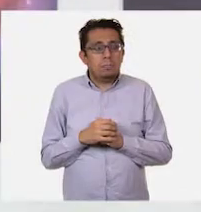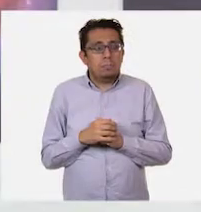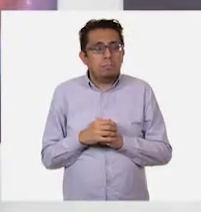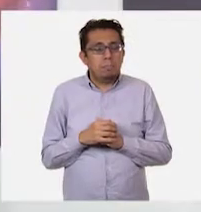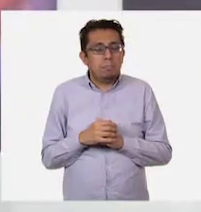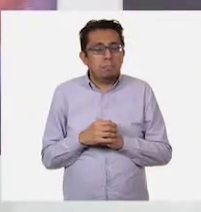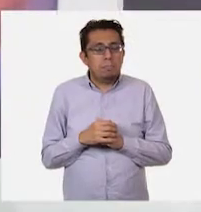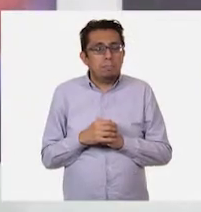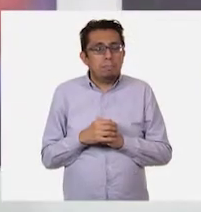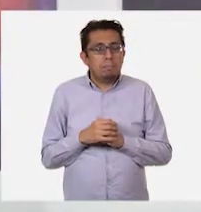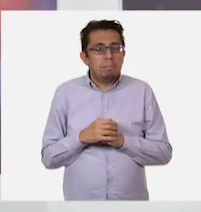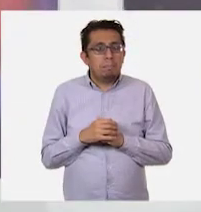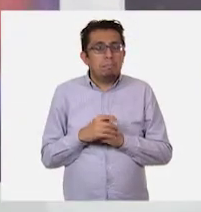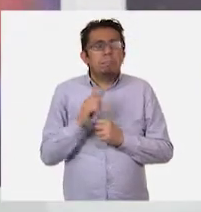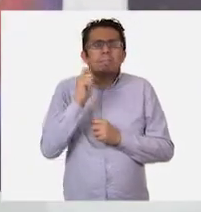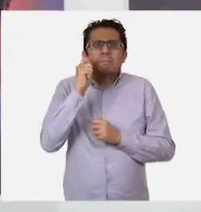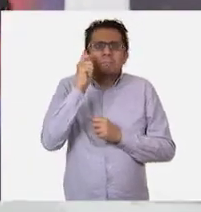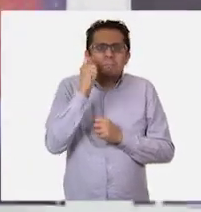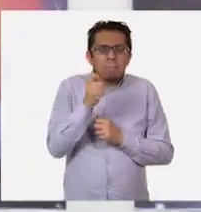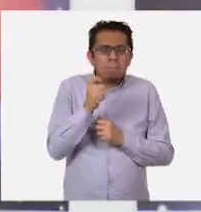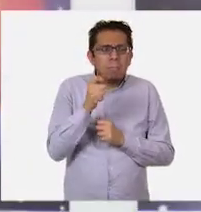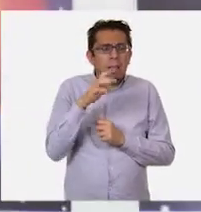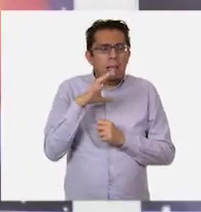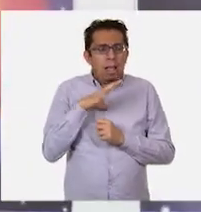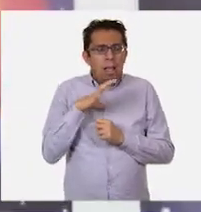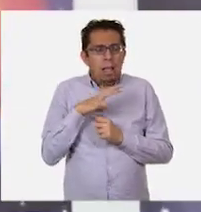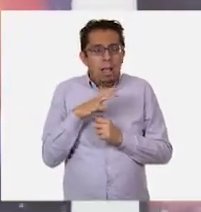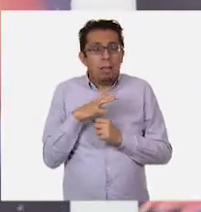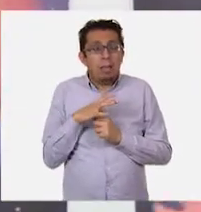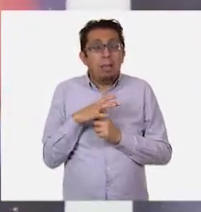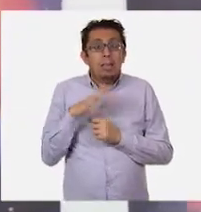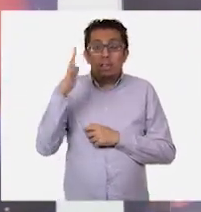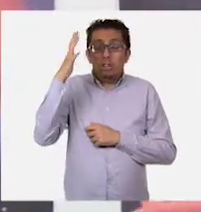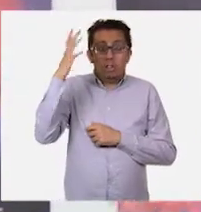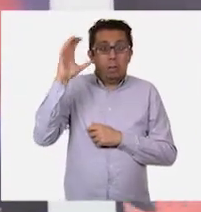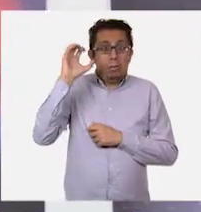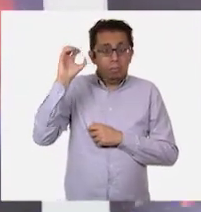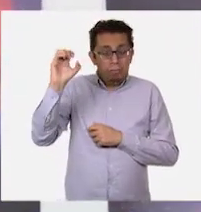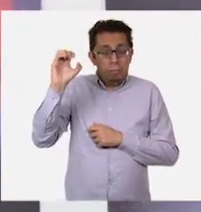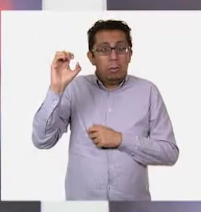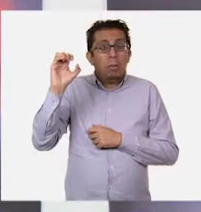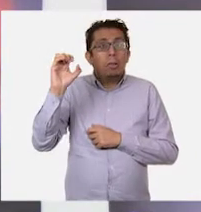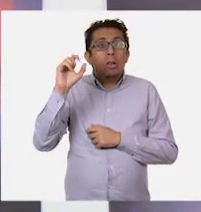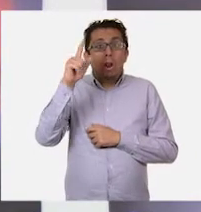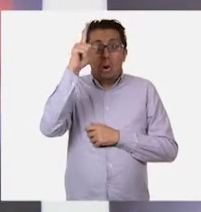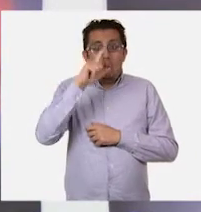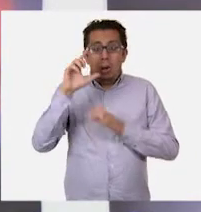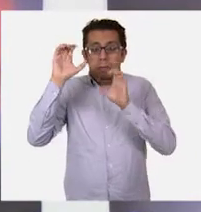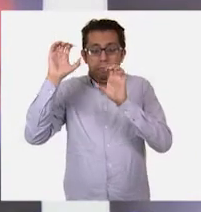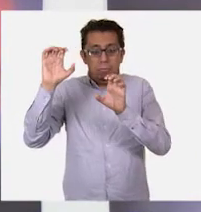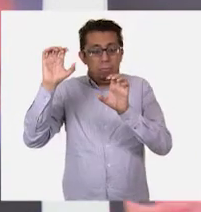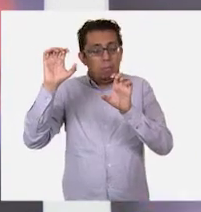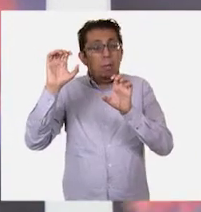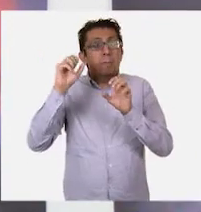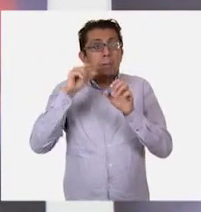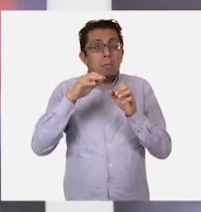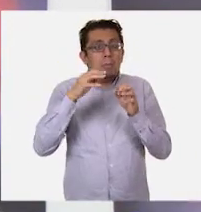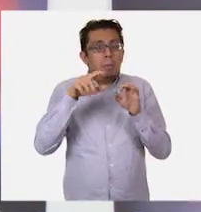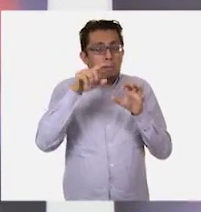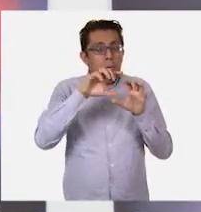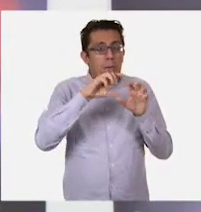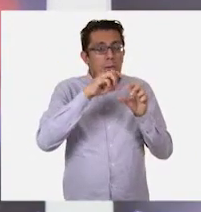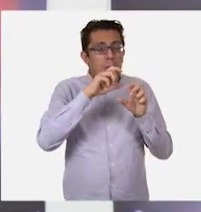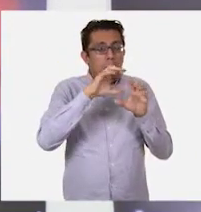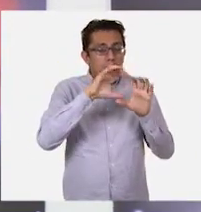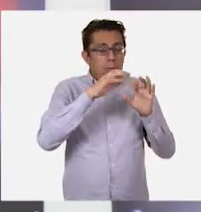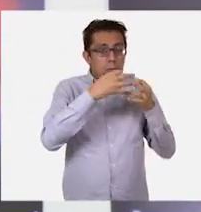Son las posiciones alineadas entre el sol, la luna y la tierra. Y ocurre, pues, un eclipse de